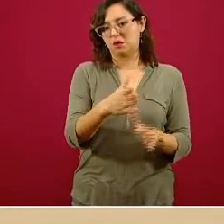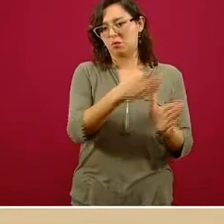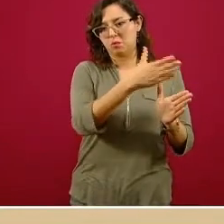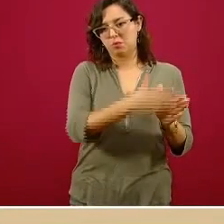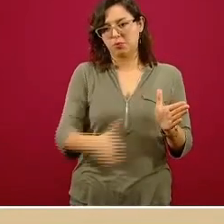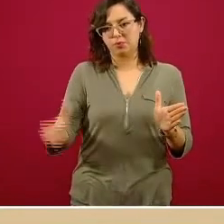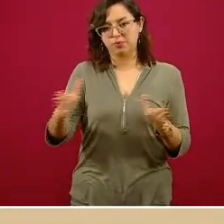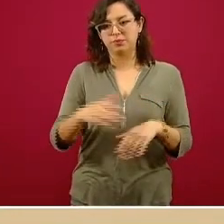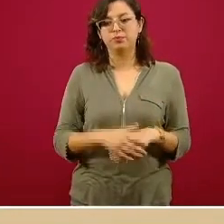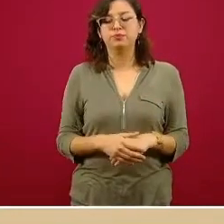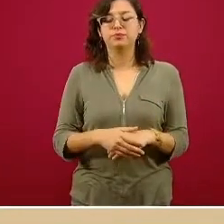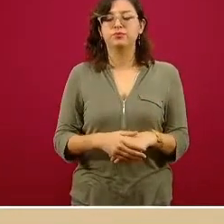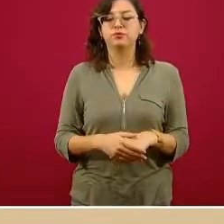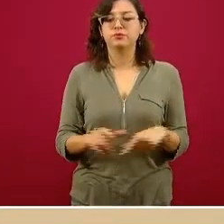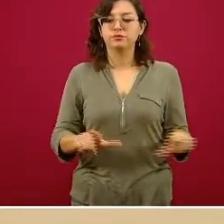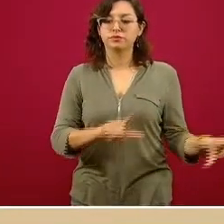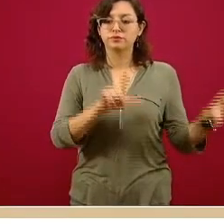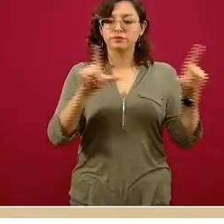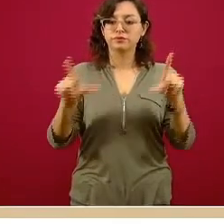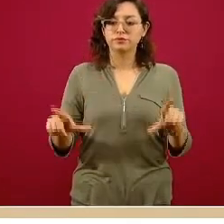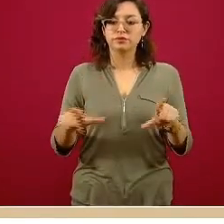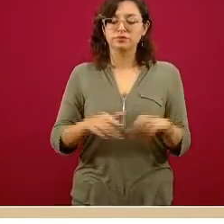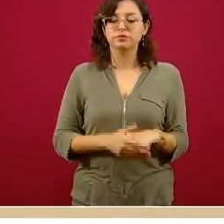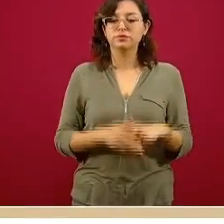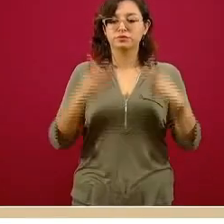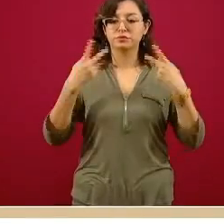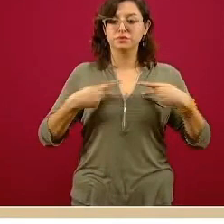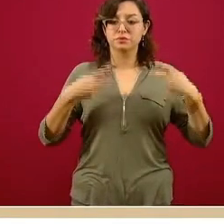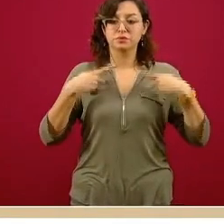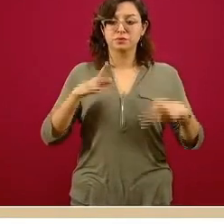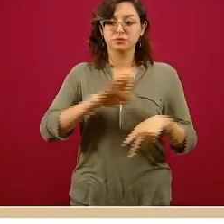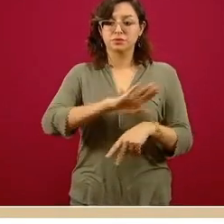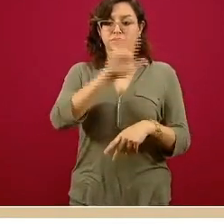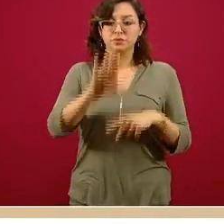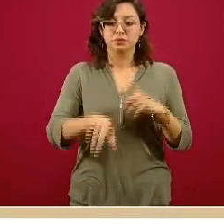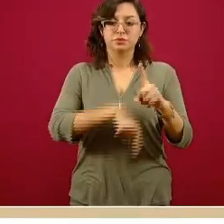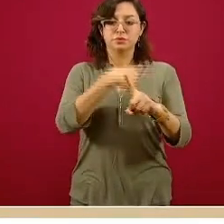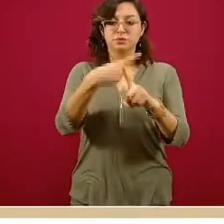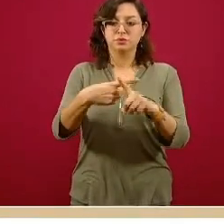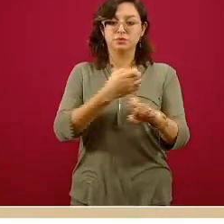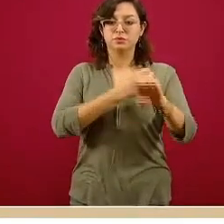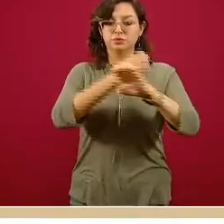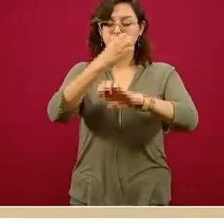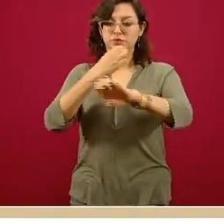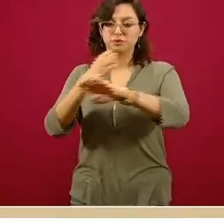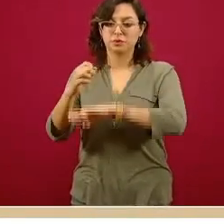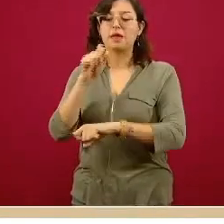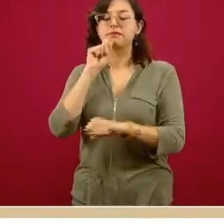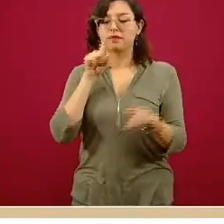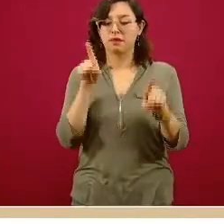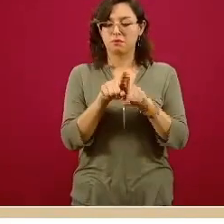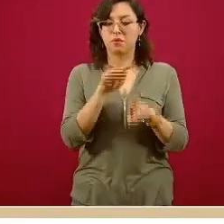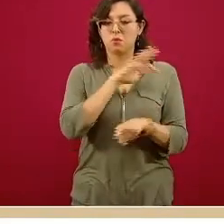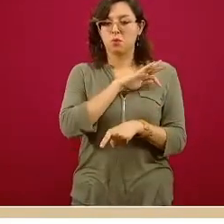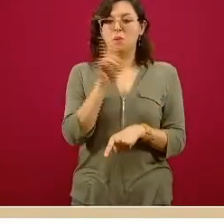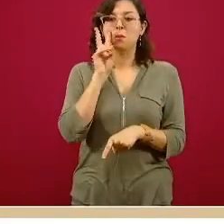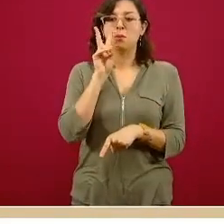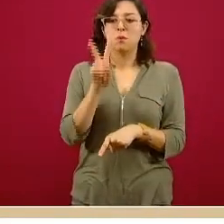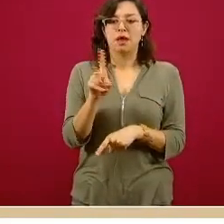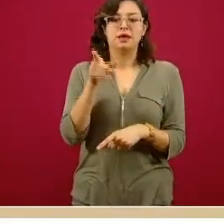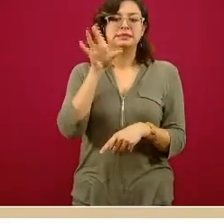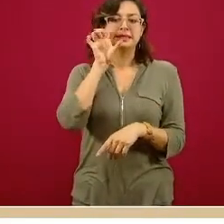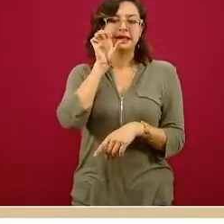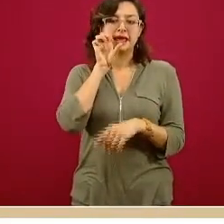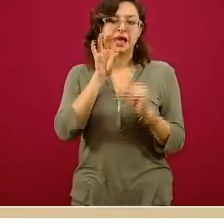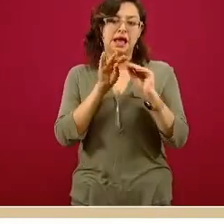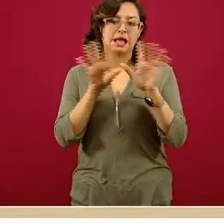siguiente diapositiva, que es la distribución también de las defunciones por entidad federativa, y ahí podemos también notar en el color naranja claro donde